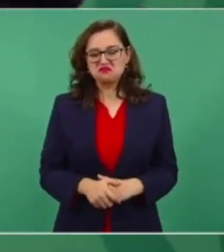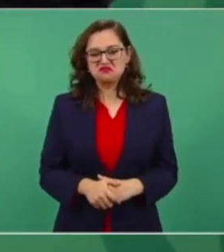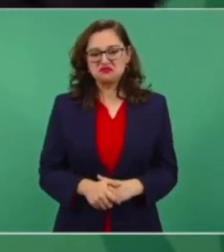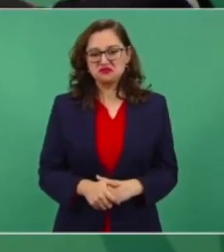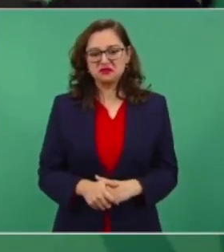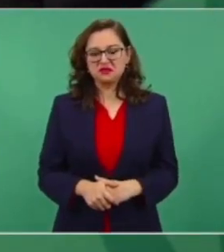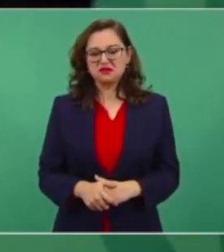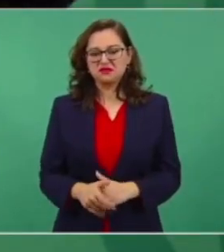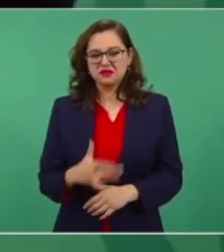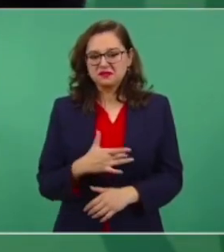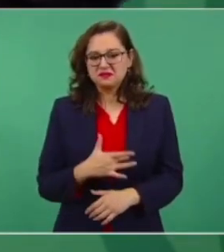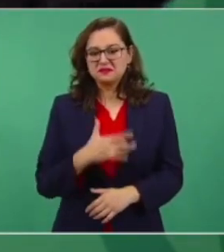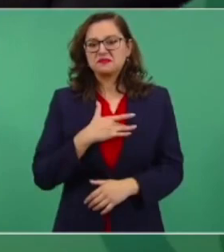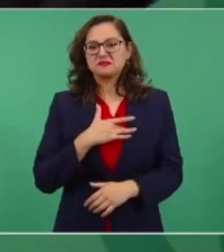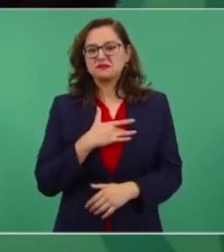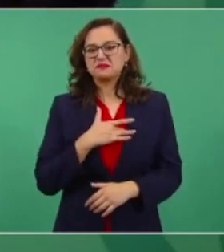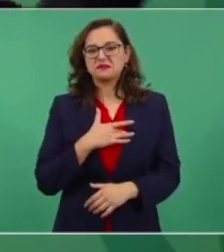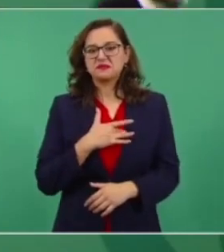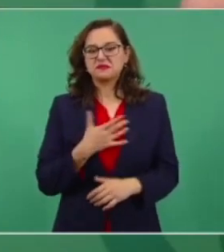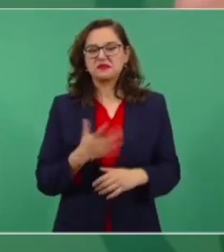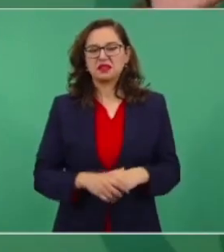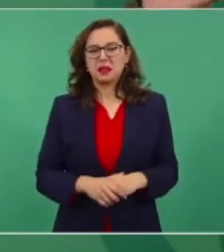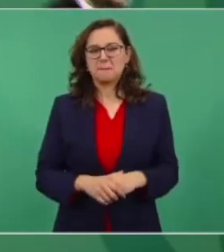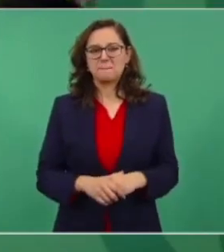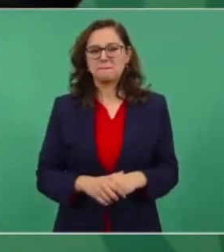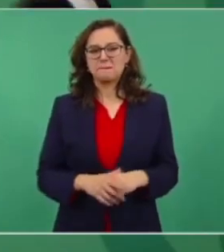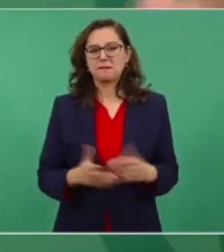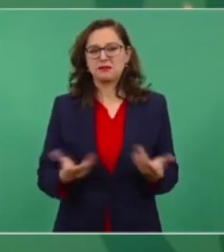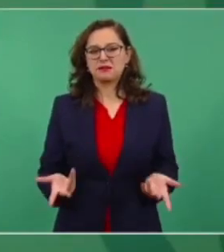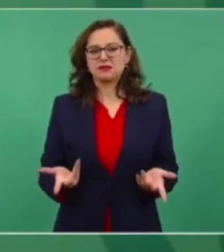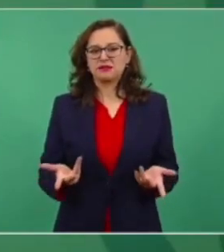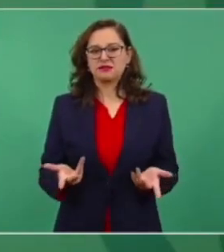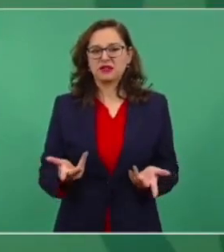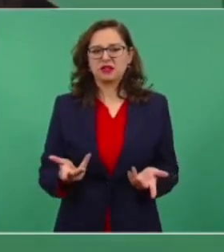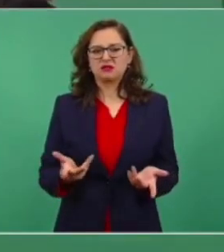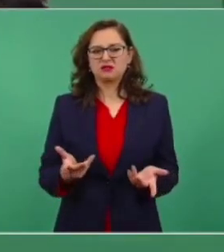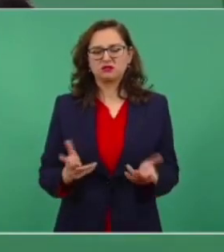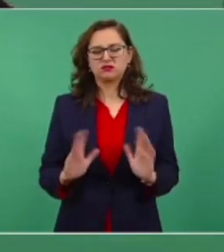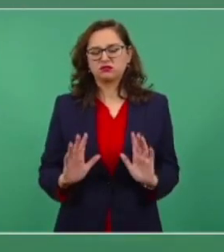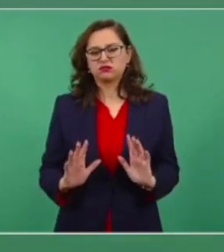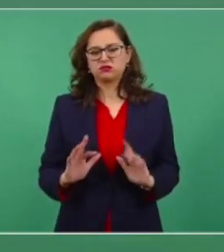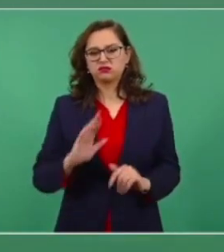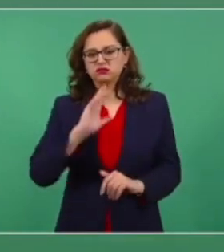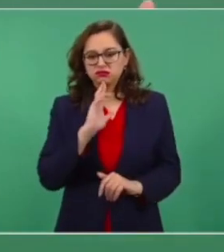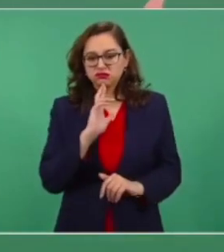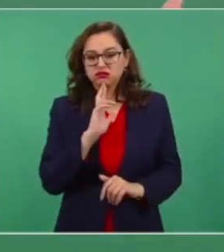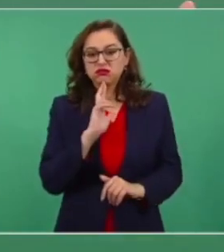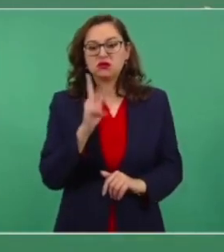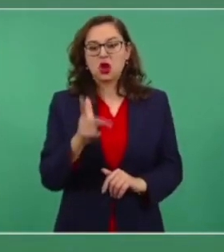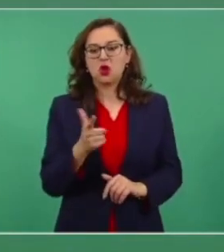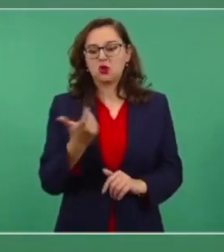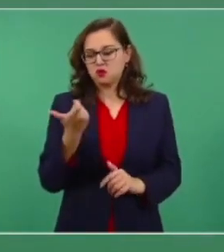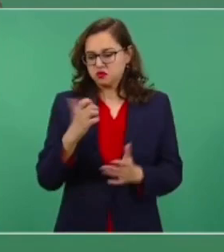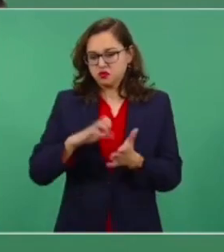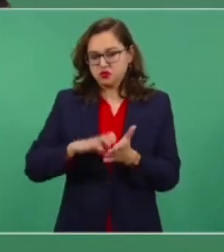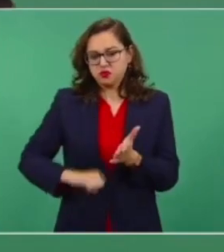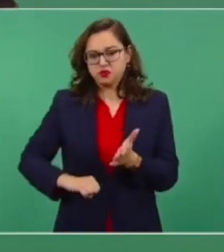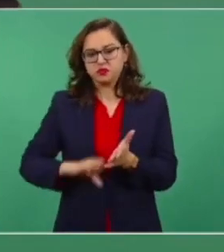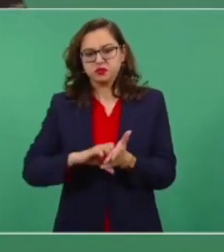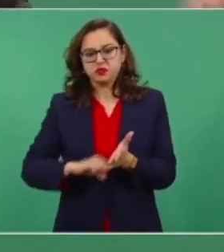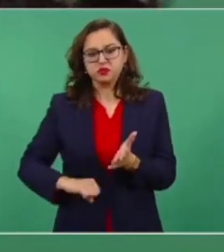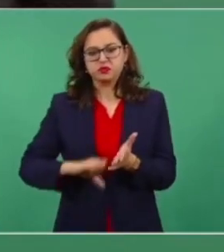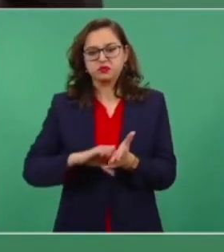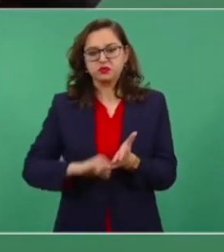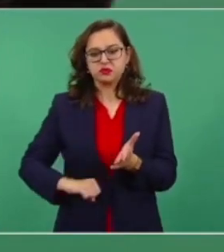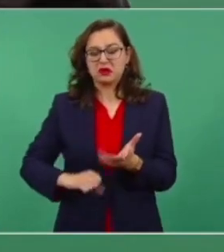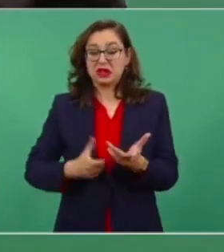Les puede resultar más rentable vivir de las comisiones que cobran,